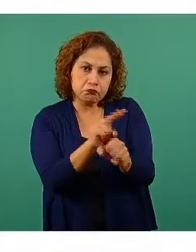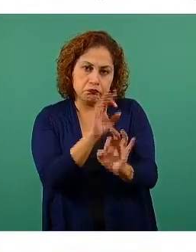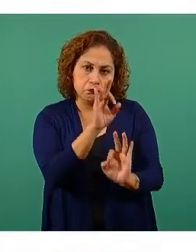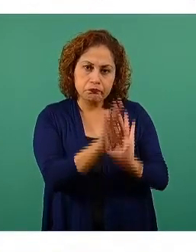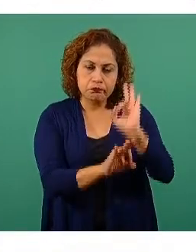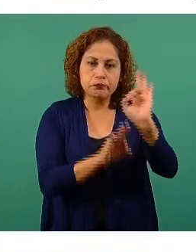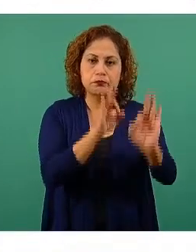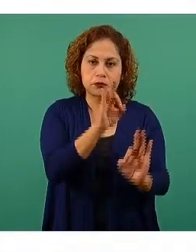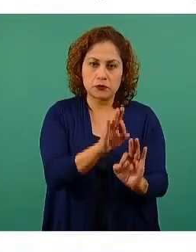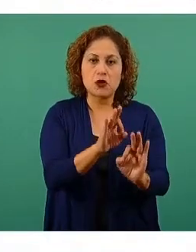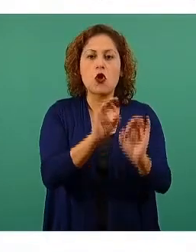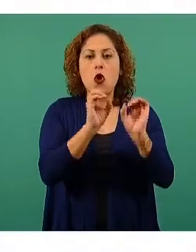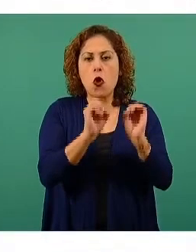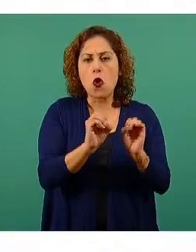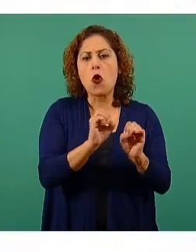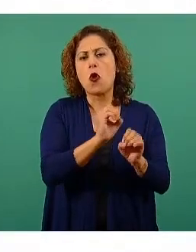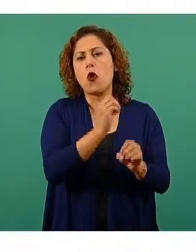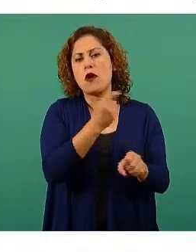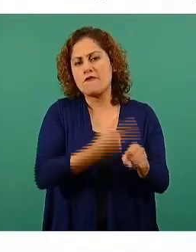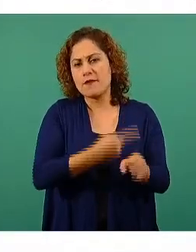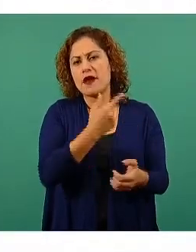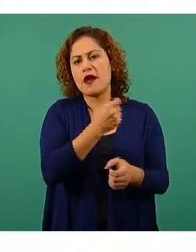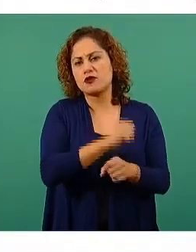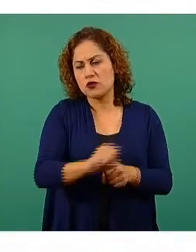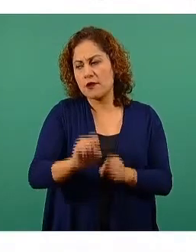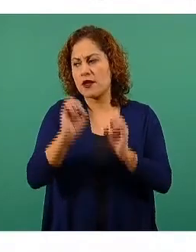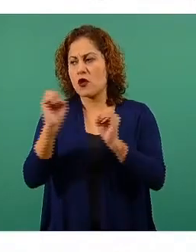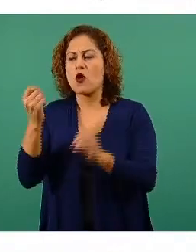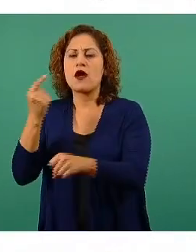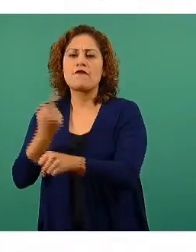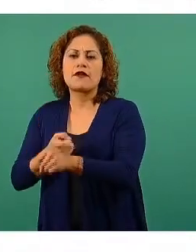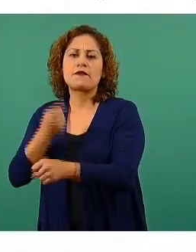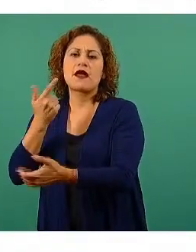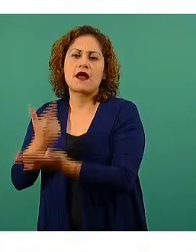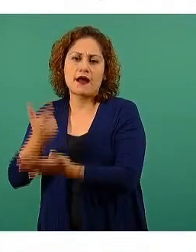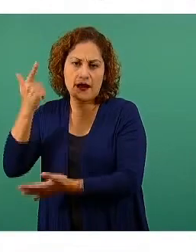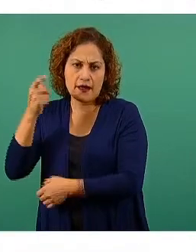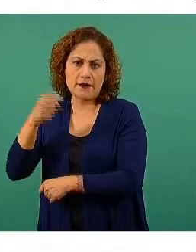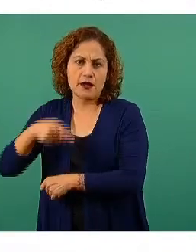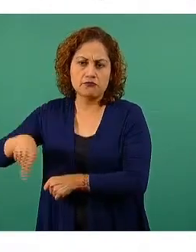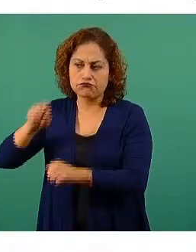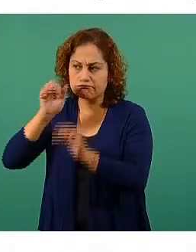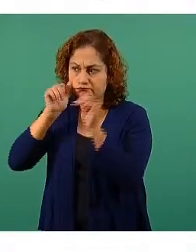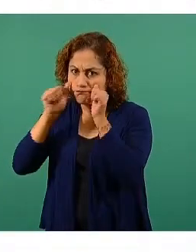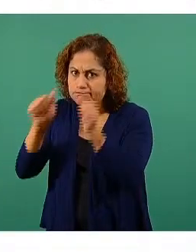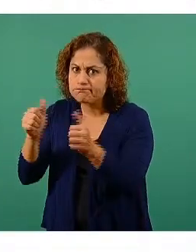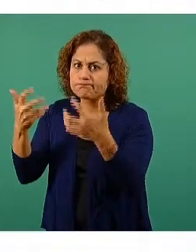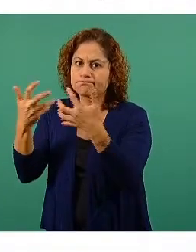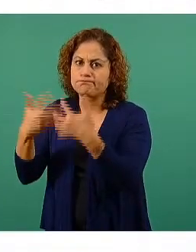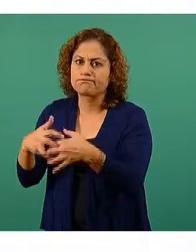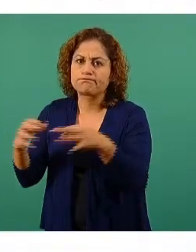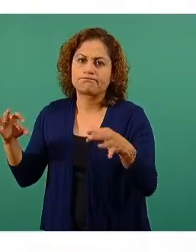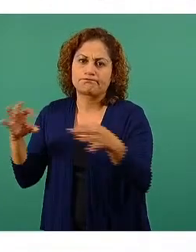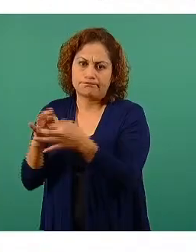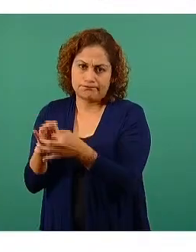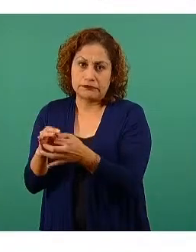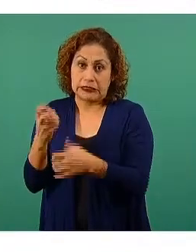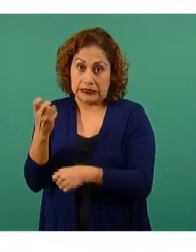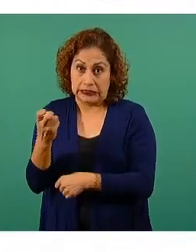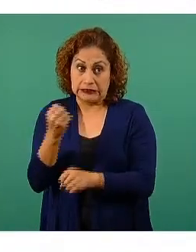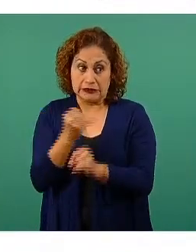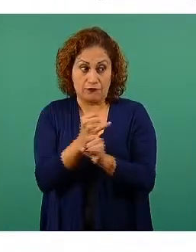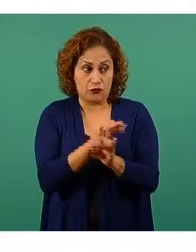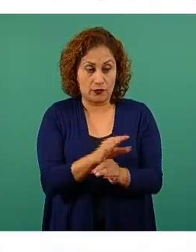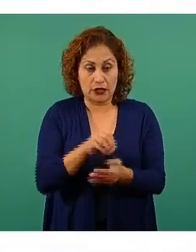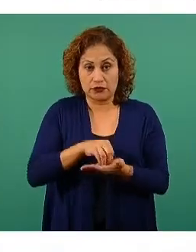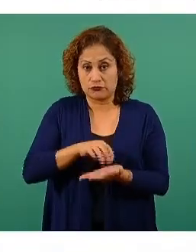ventilador, y por lo tanto es una señal también sumamente importante porque entonces nos dice, más allá de la carga de enfermedad, de la cantidad